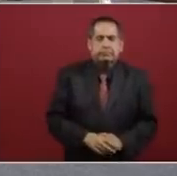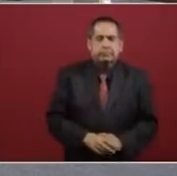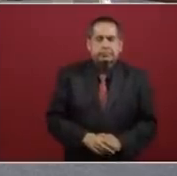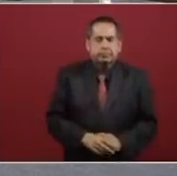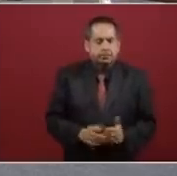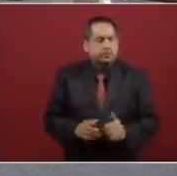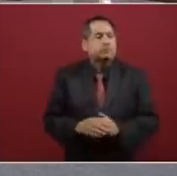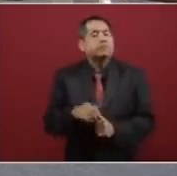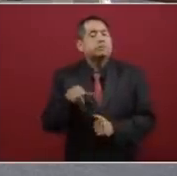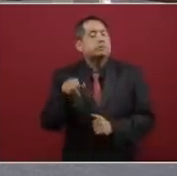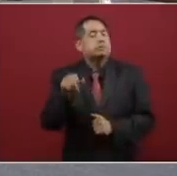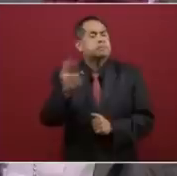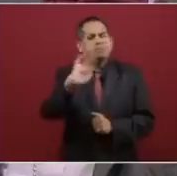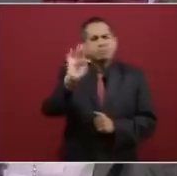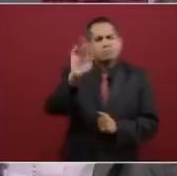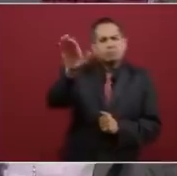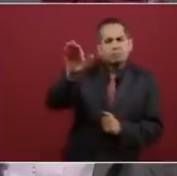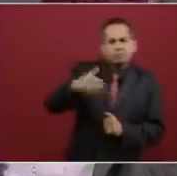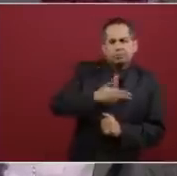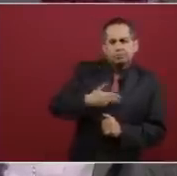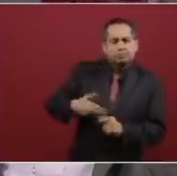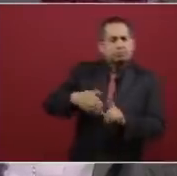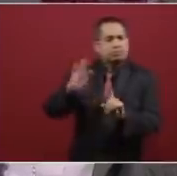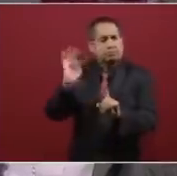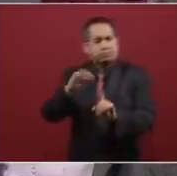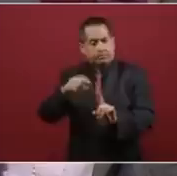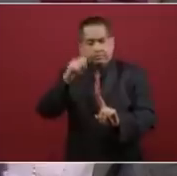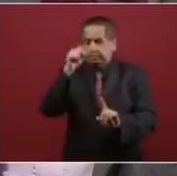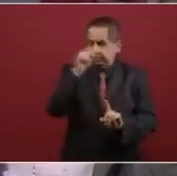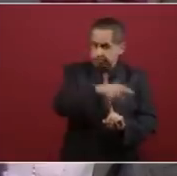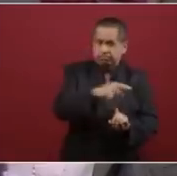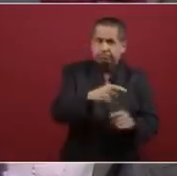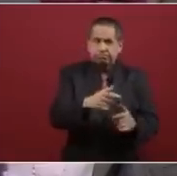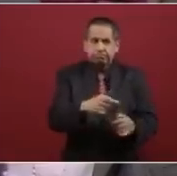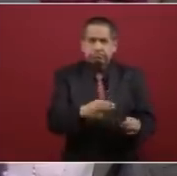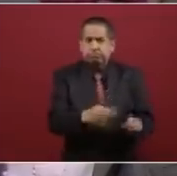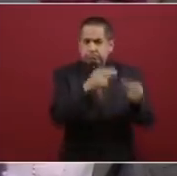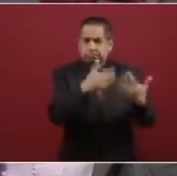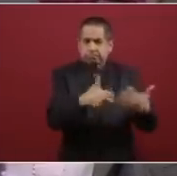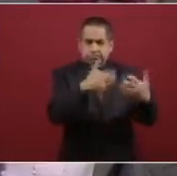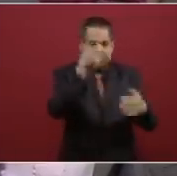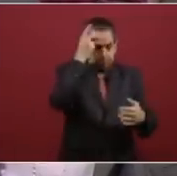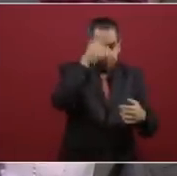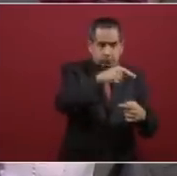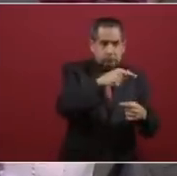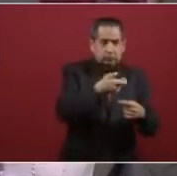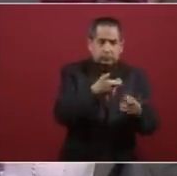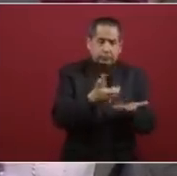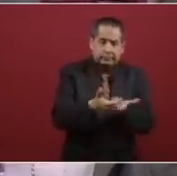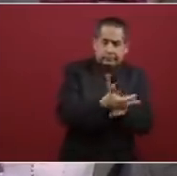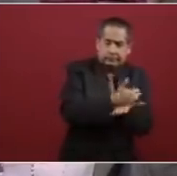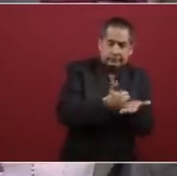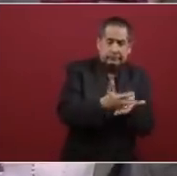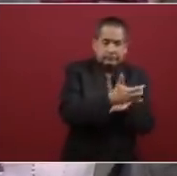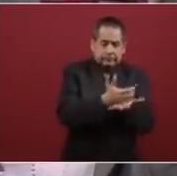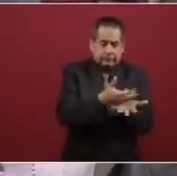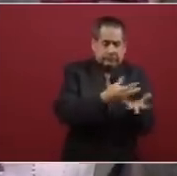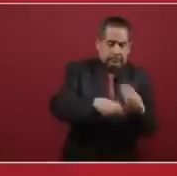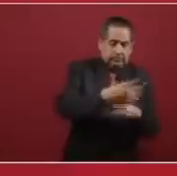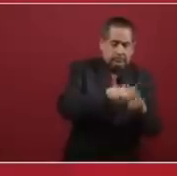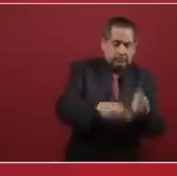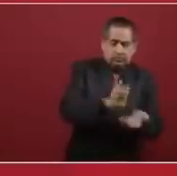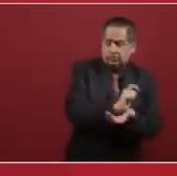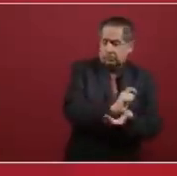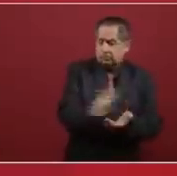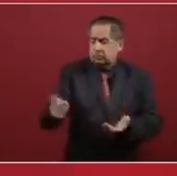estos temas, sino que sea los mismos concesionarios los que inviertan las ganancias en mejorar la calidad de las comunidades?